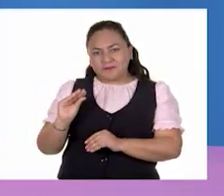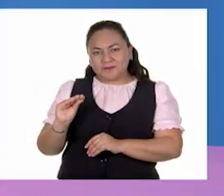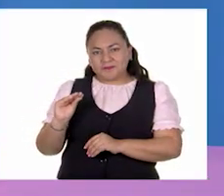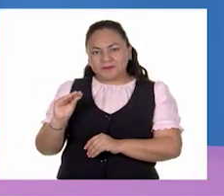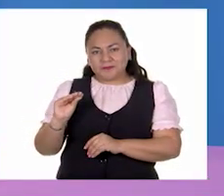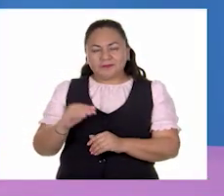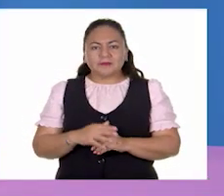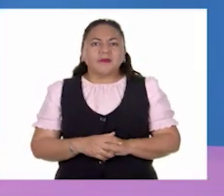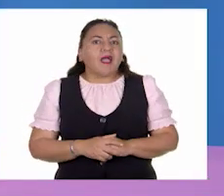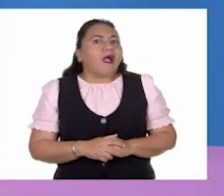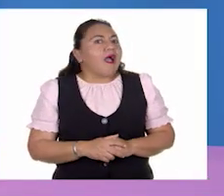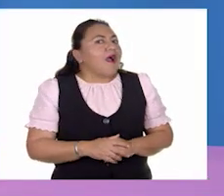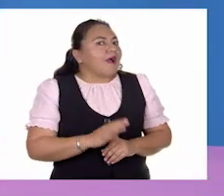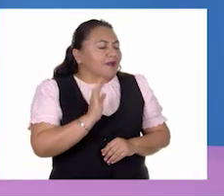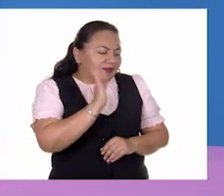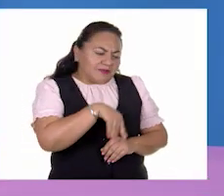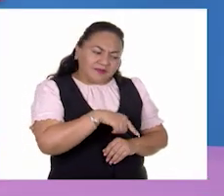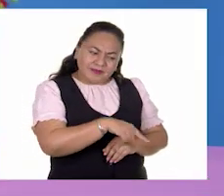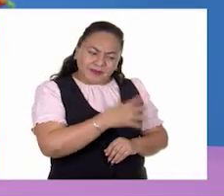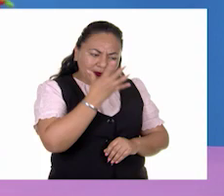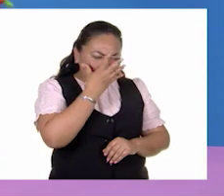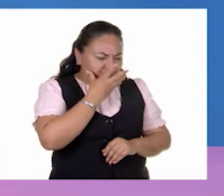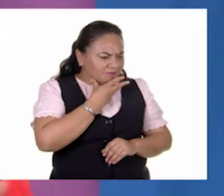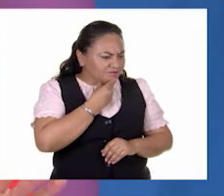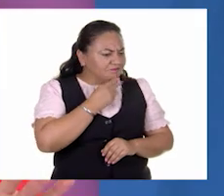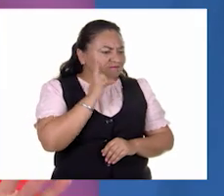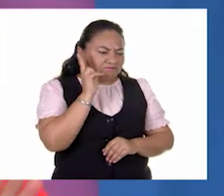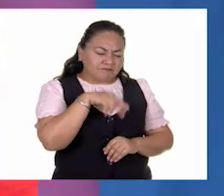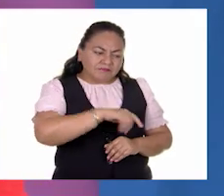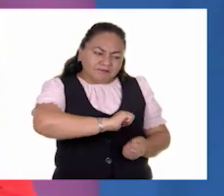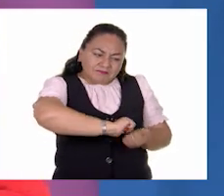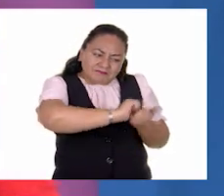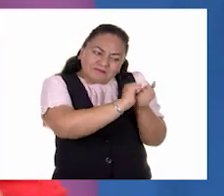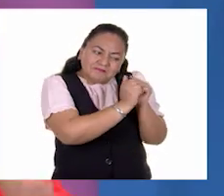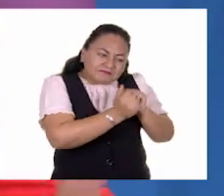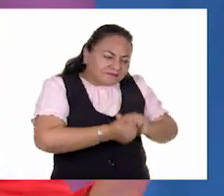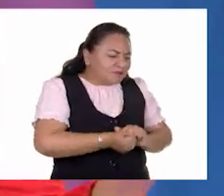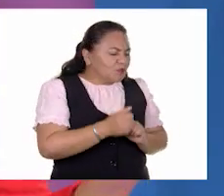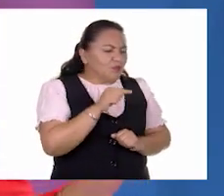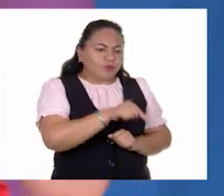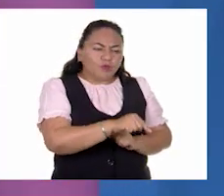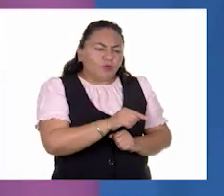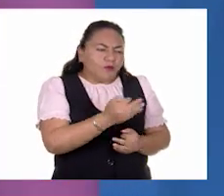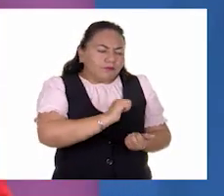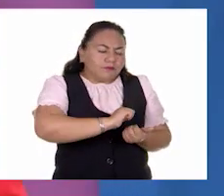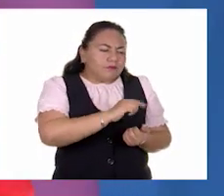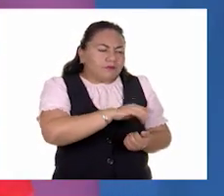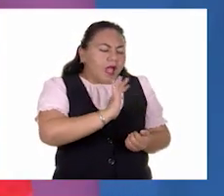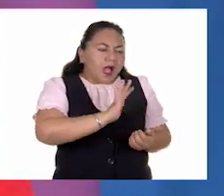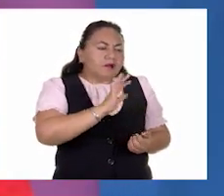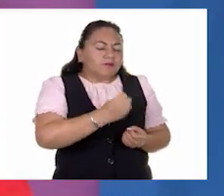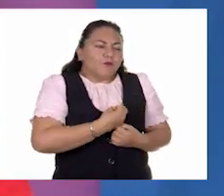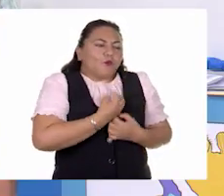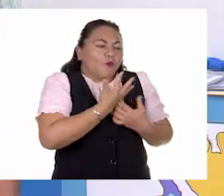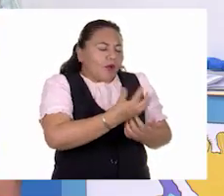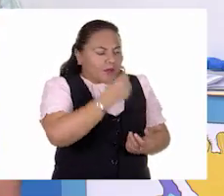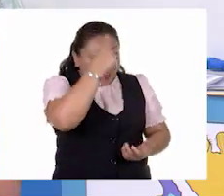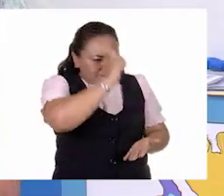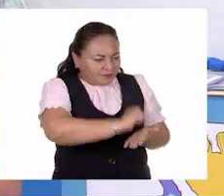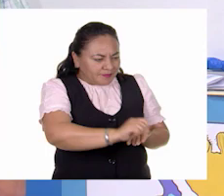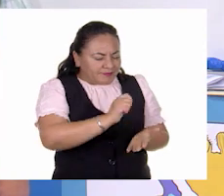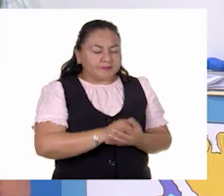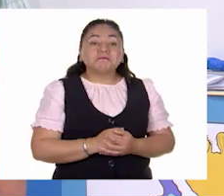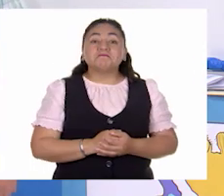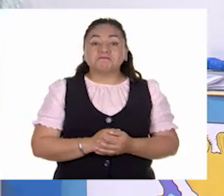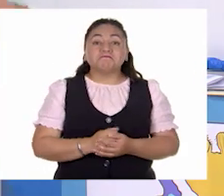Ay, qué bonito, Ton, de verdad. Te estás convirtiendo en todo un poeta. Muy bien, Ton,